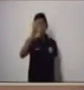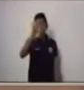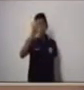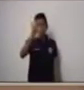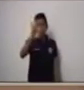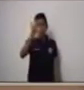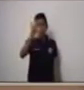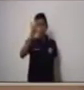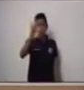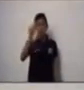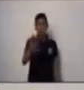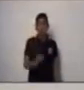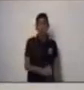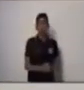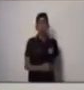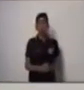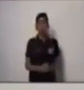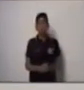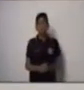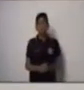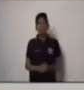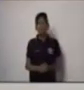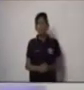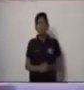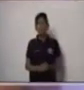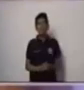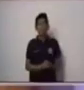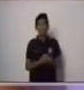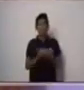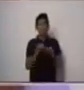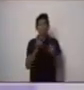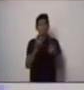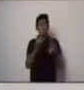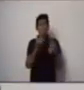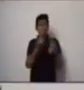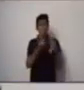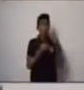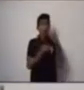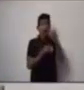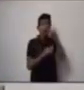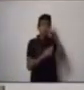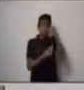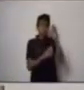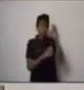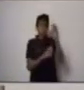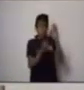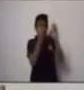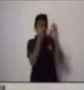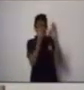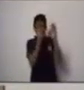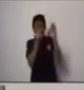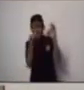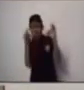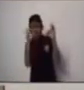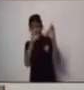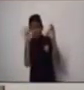y acá la palabra que me hace falta es muy bien